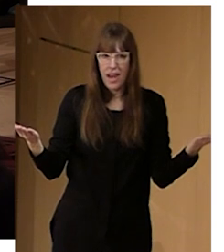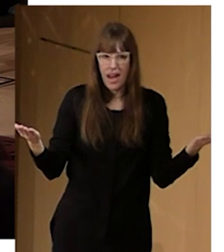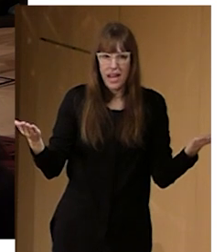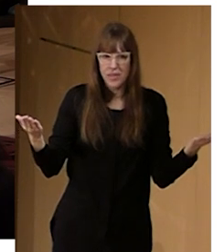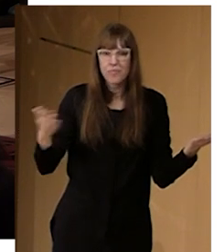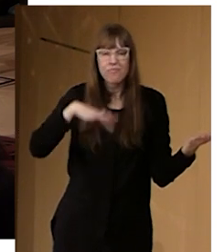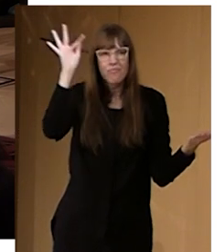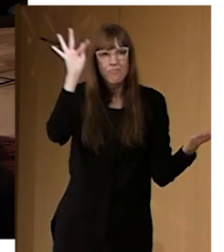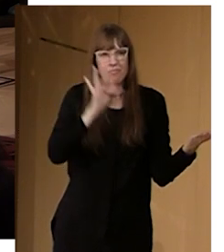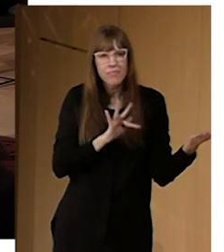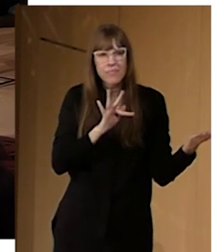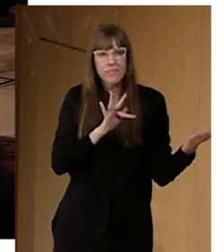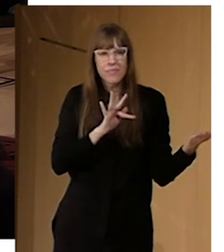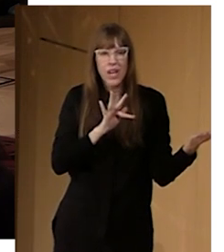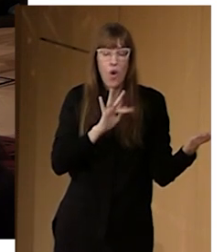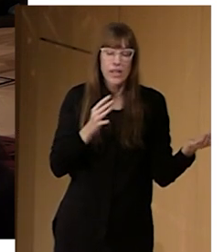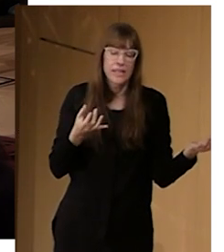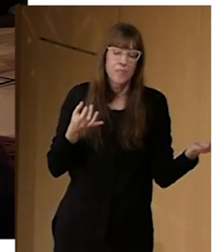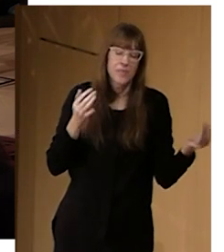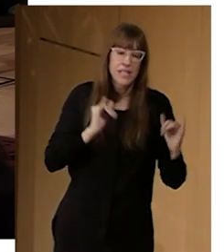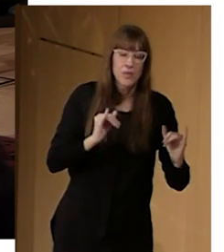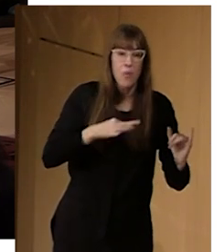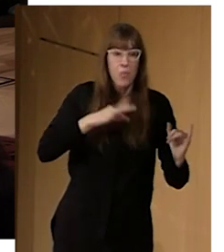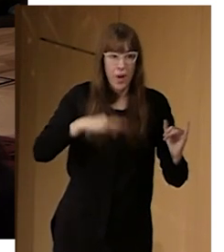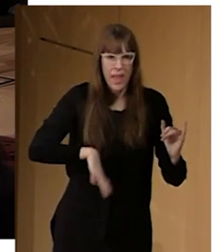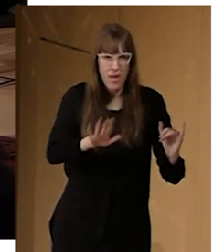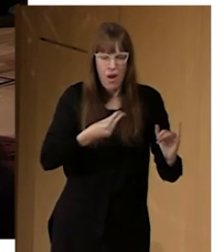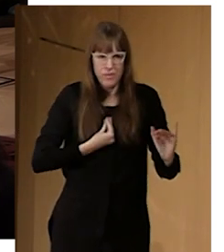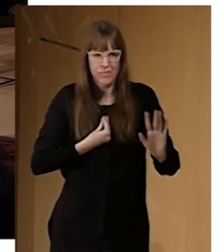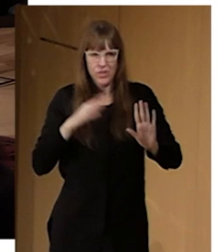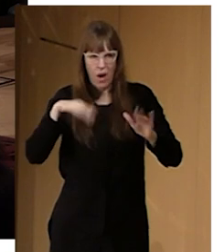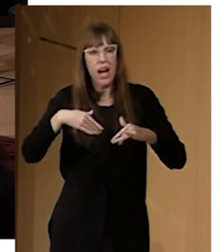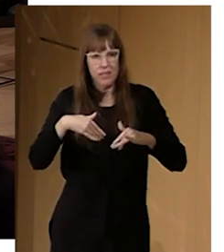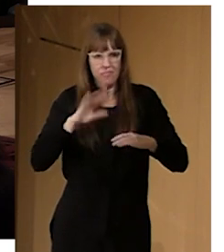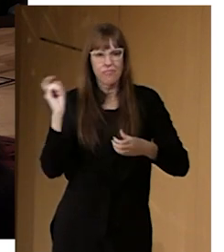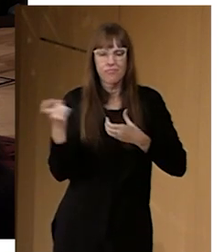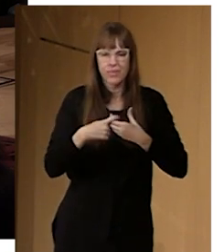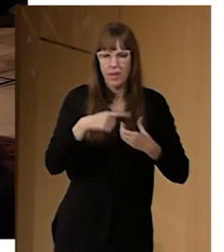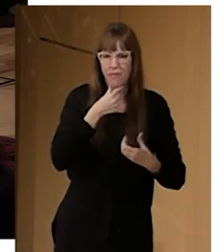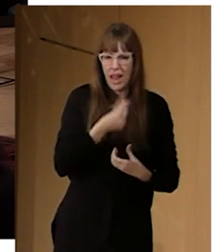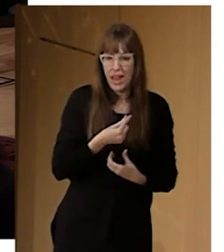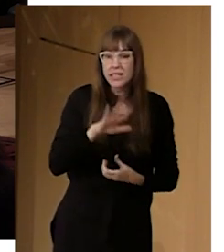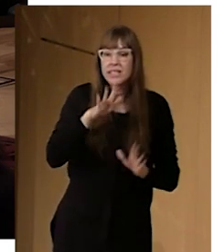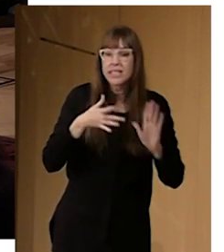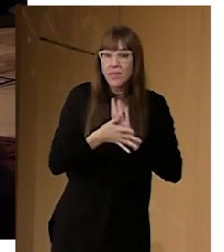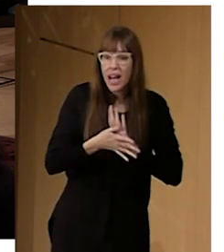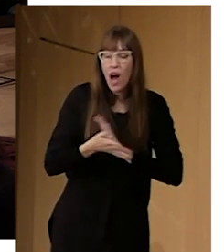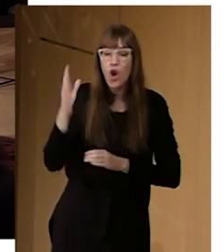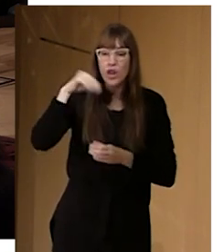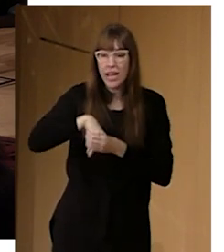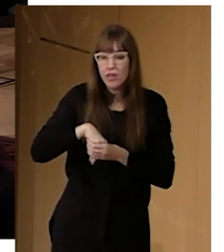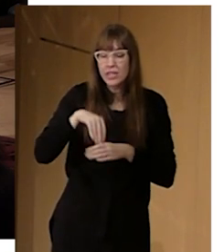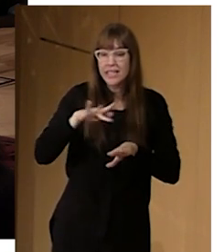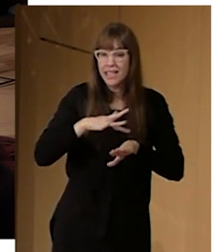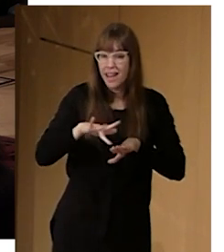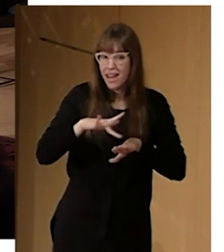asustarse Qué es o sea lo que hacemos Es generar distintos niveles de contenido a través de contenidos digitales o a través de